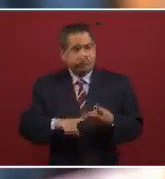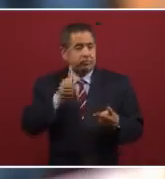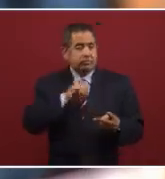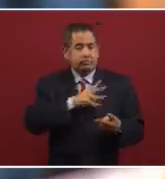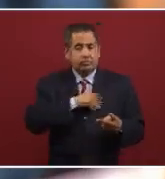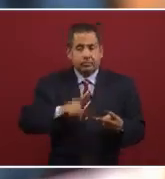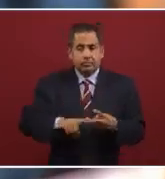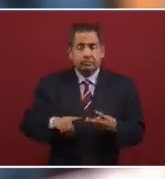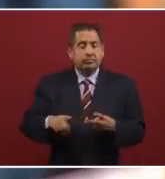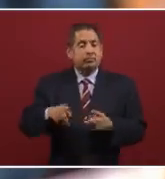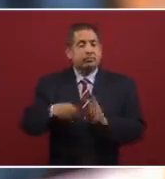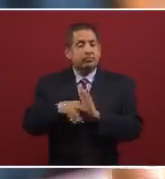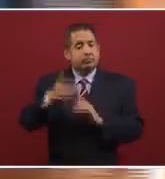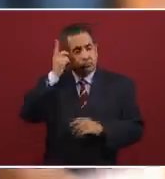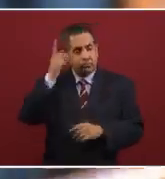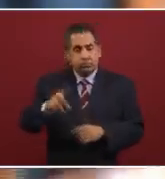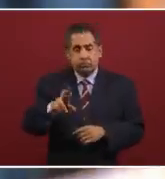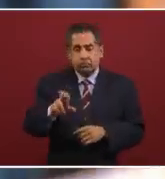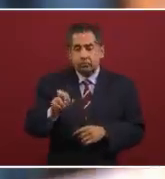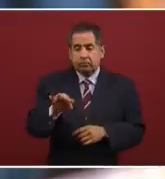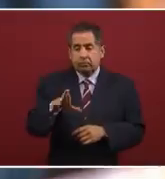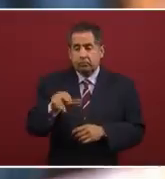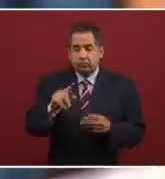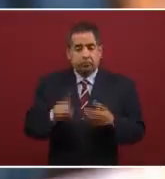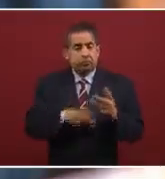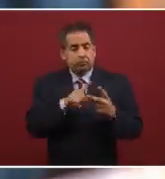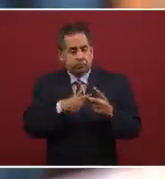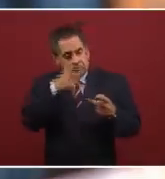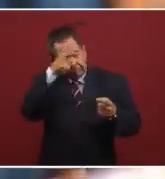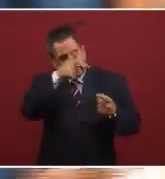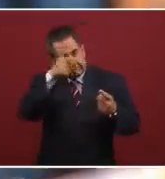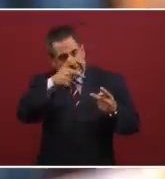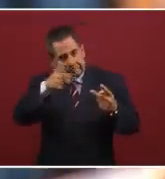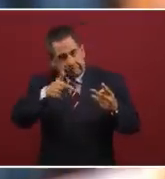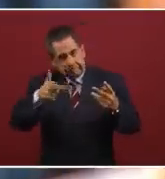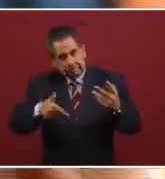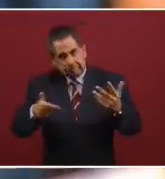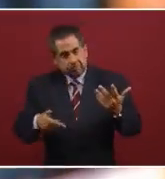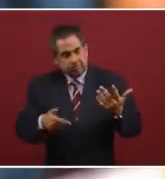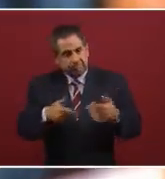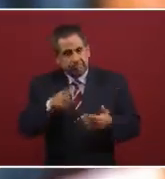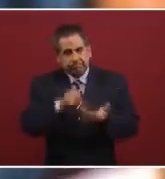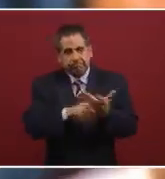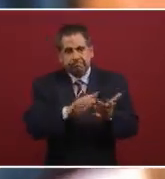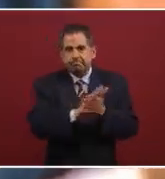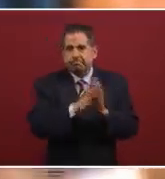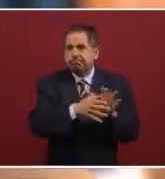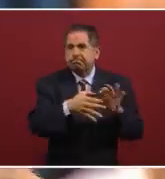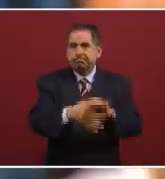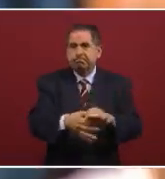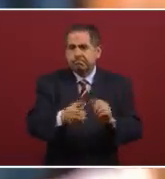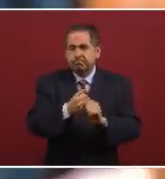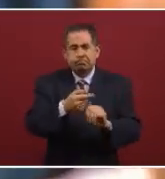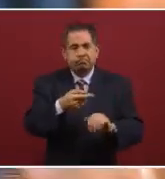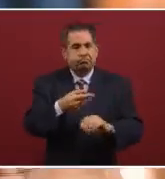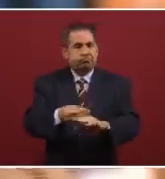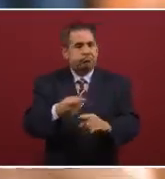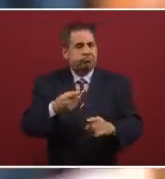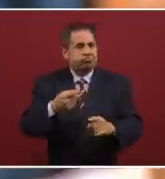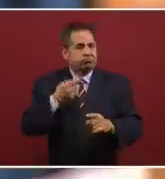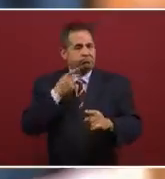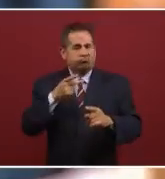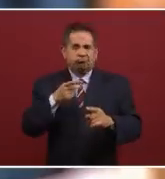del dueño de Reforma, y así sucesivamente han ido saliendo más personajes ligados de forma muy directa a